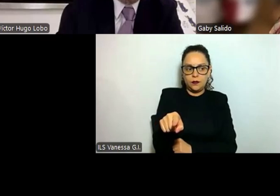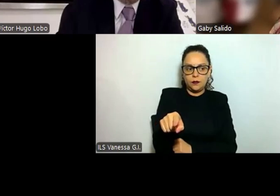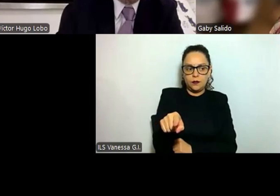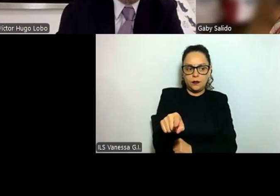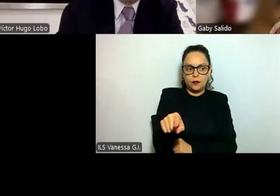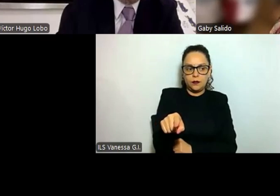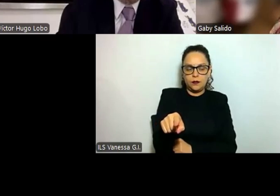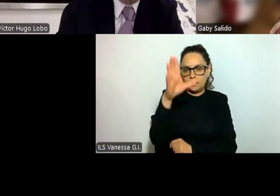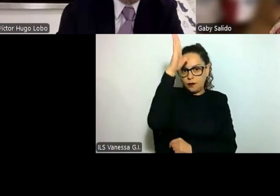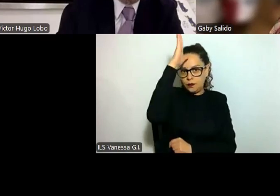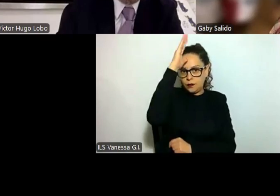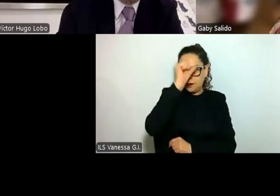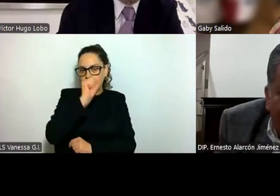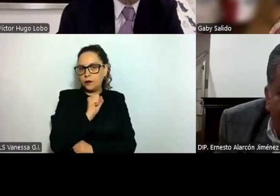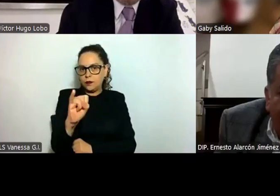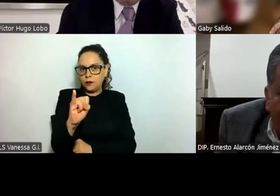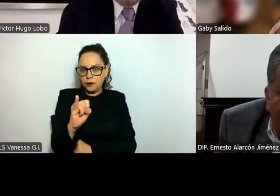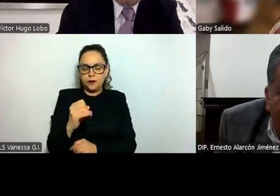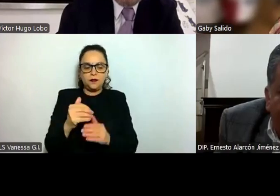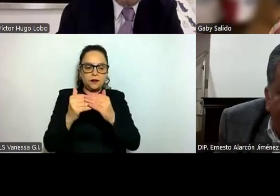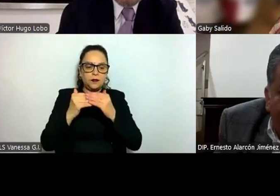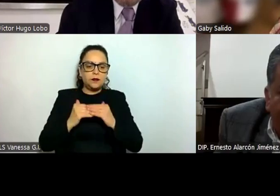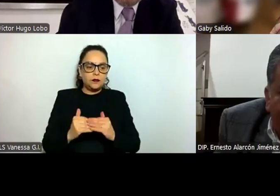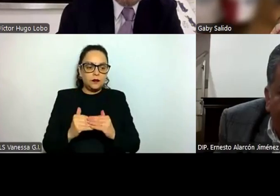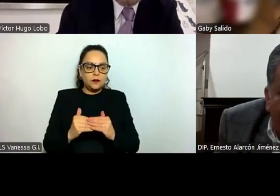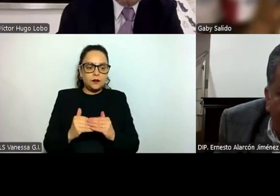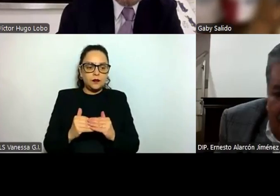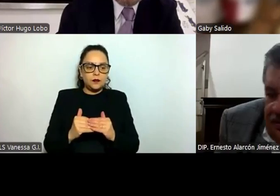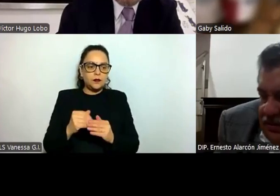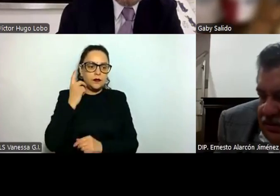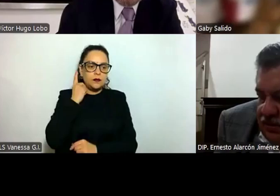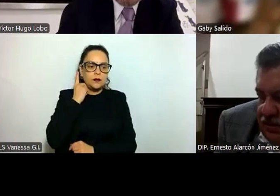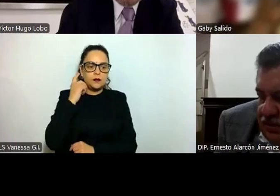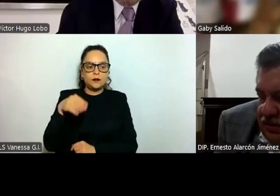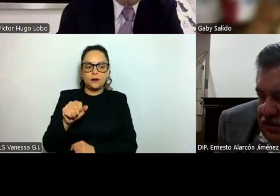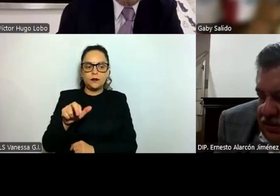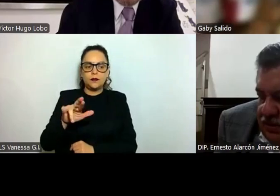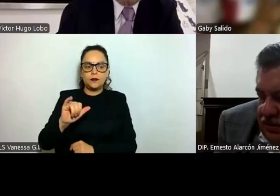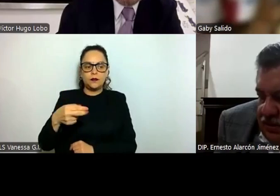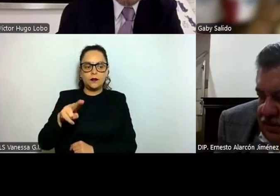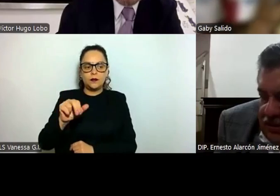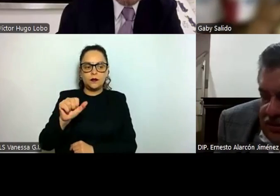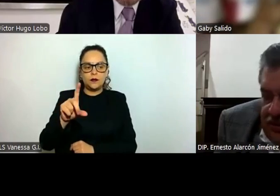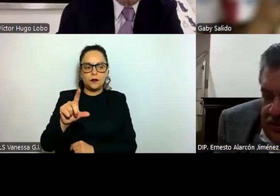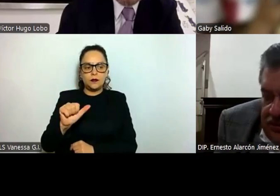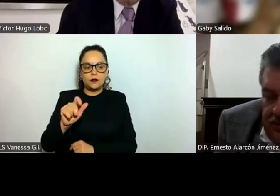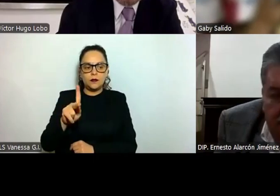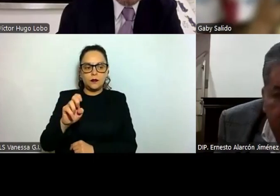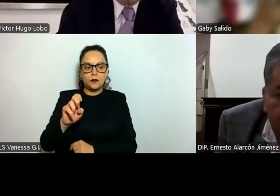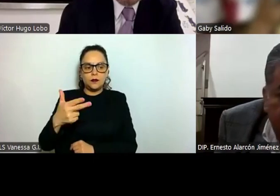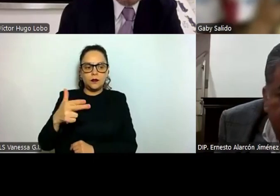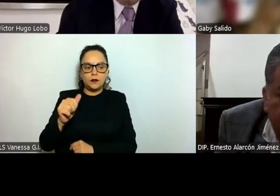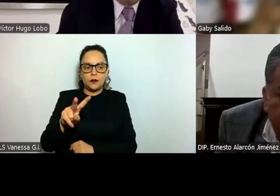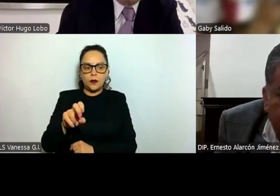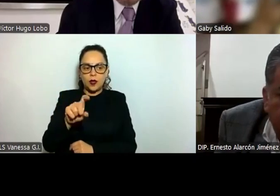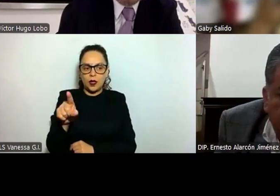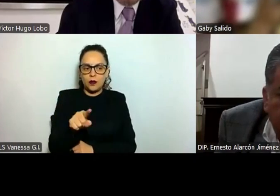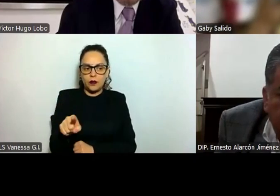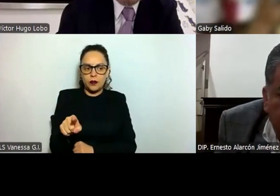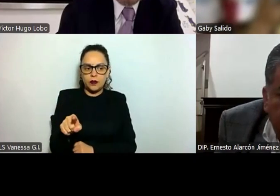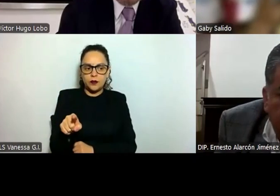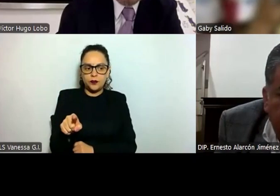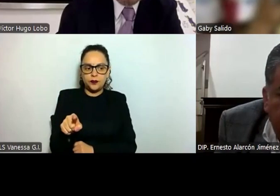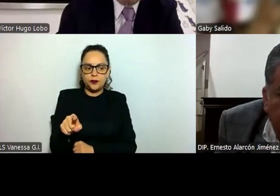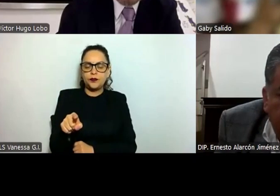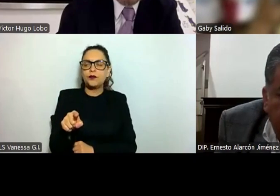Ernesto Alarcón, a favor. Gracias, diputado. Diputada María Guadalupe Chávez Contreras. Guadalupe